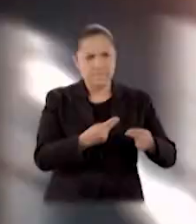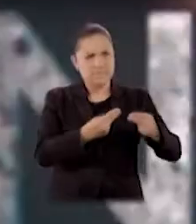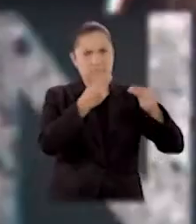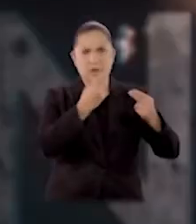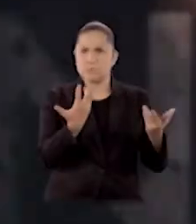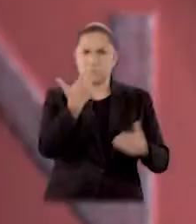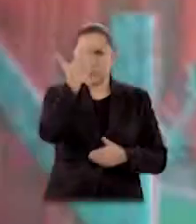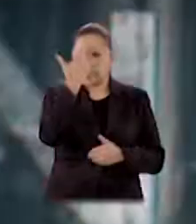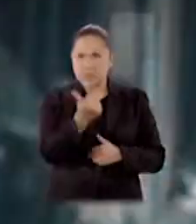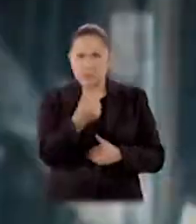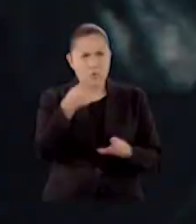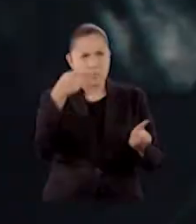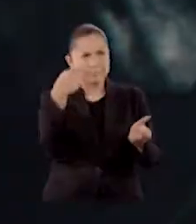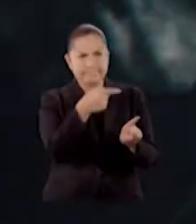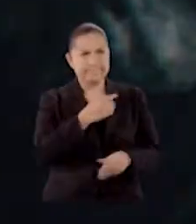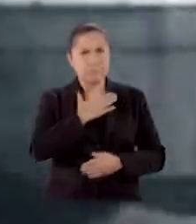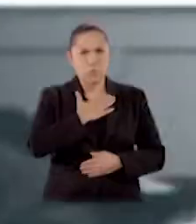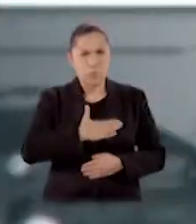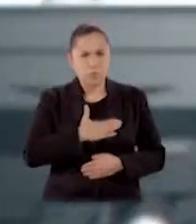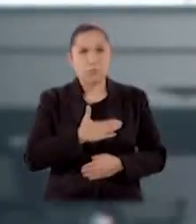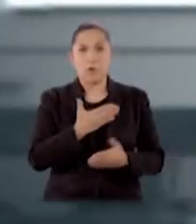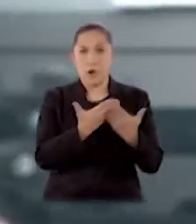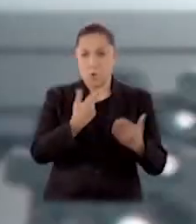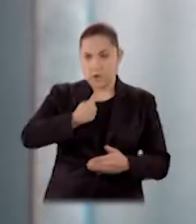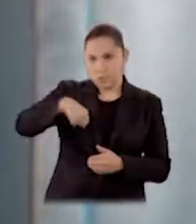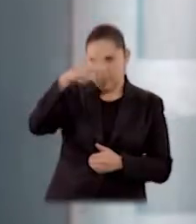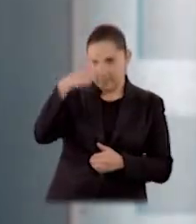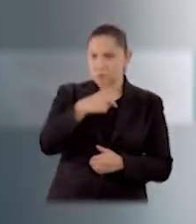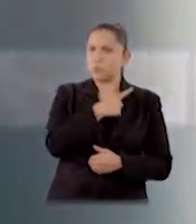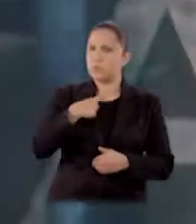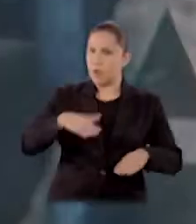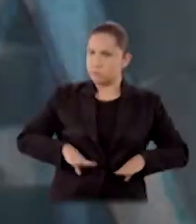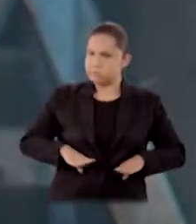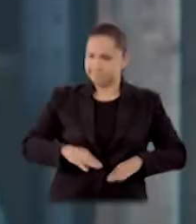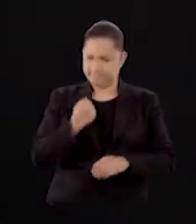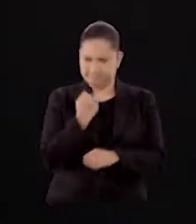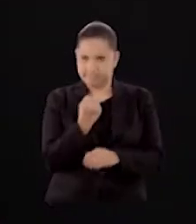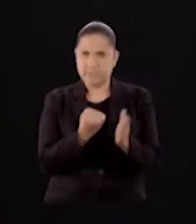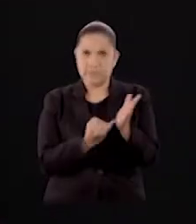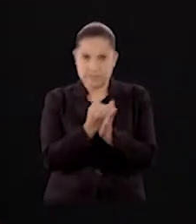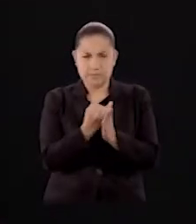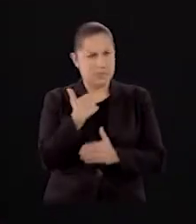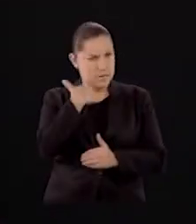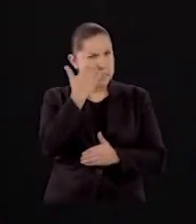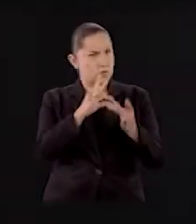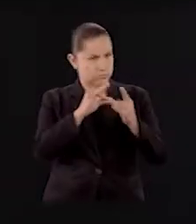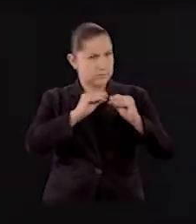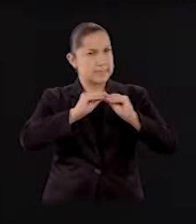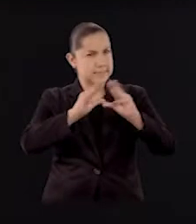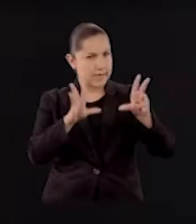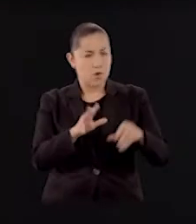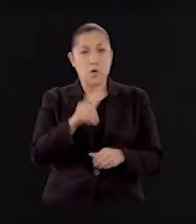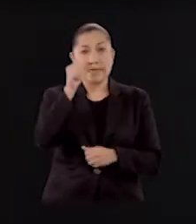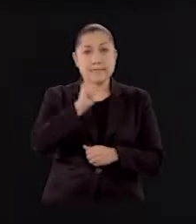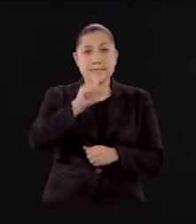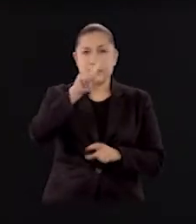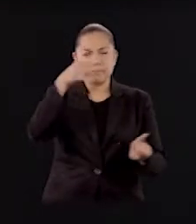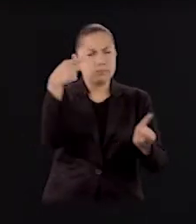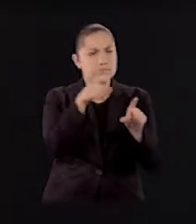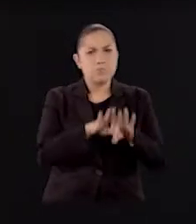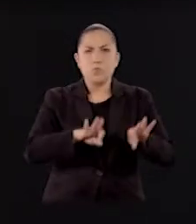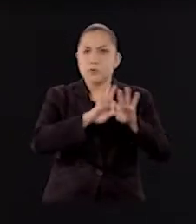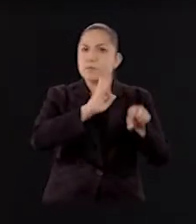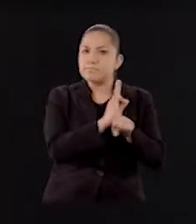aranceles injustos y sin sentido, es cuando se verá nuestro verdadero temple y talento. Lo digo alto y claro, antes que nada está México.